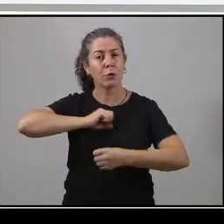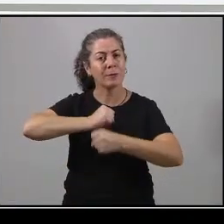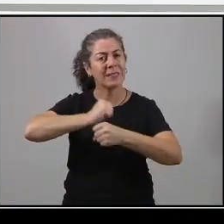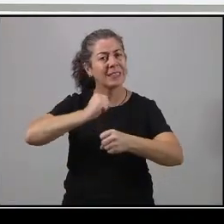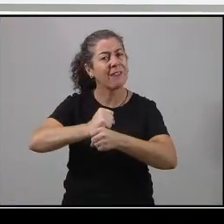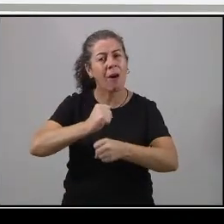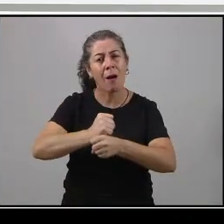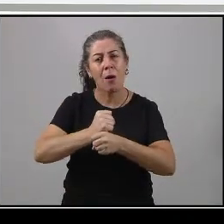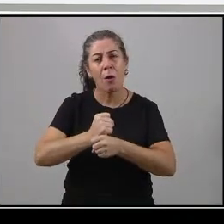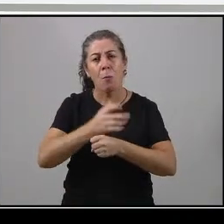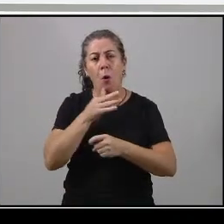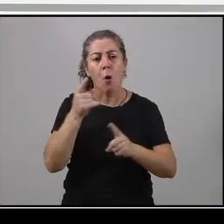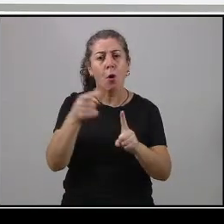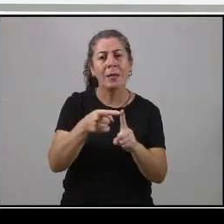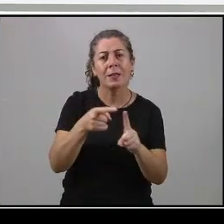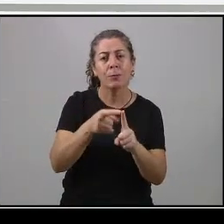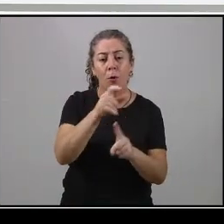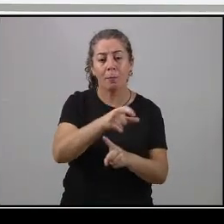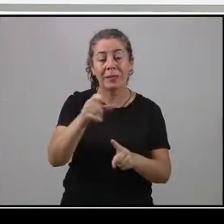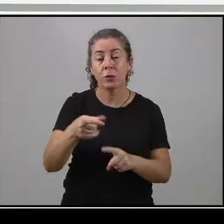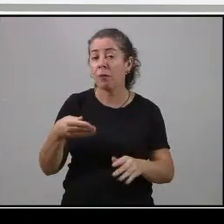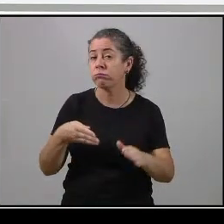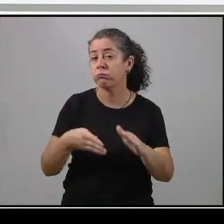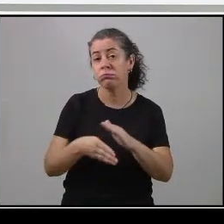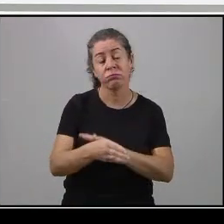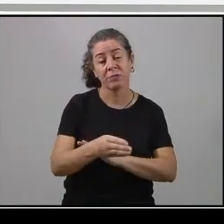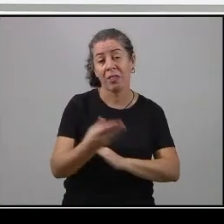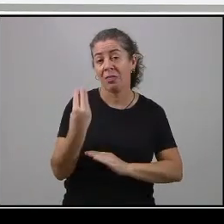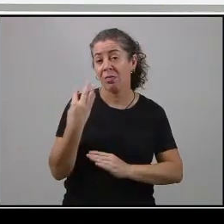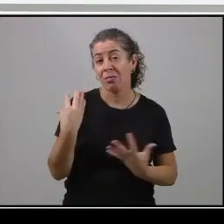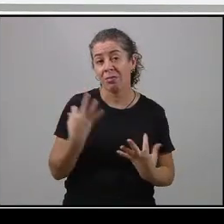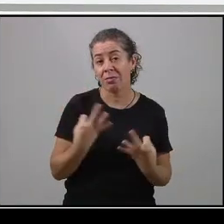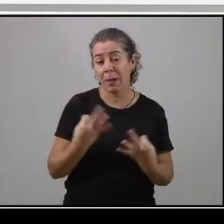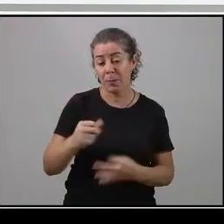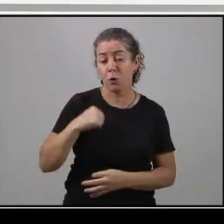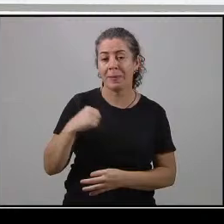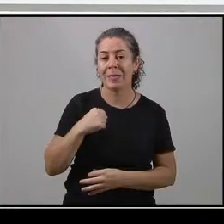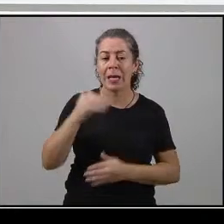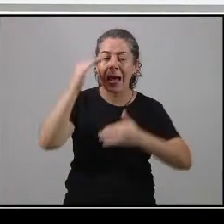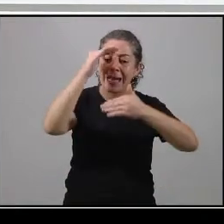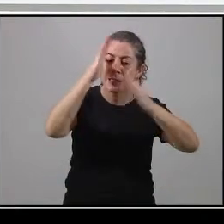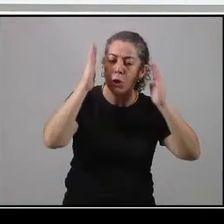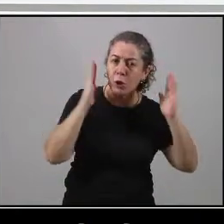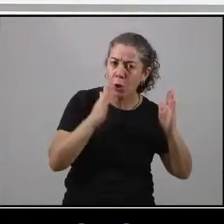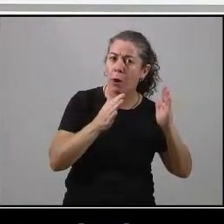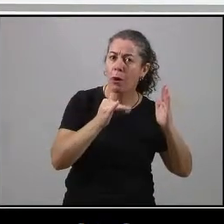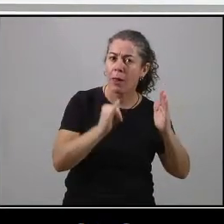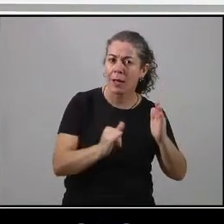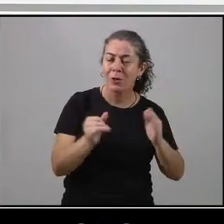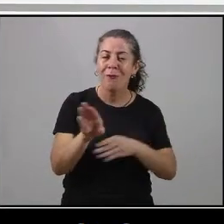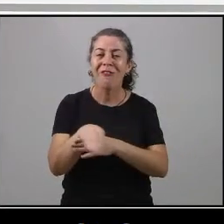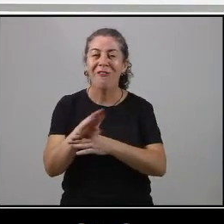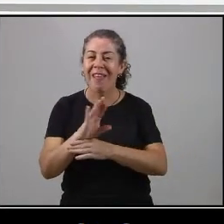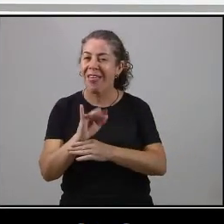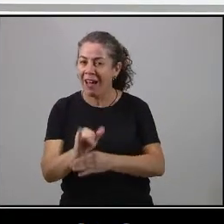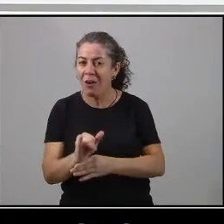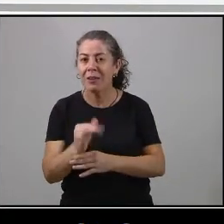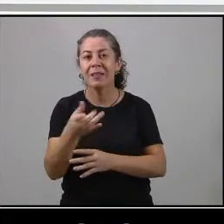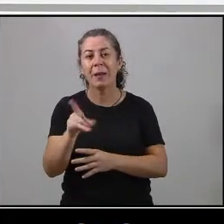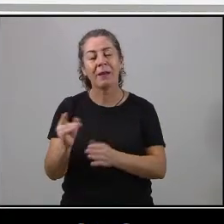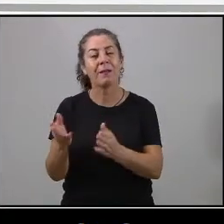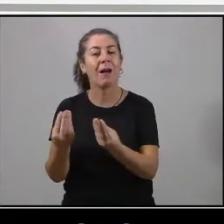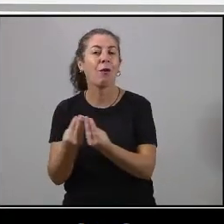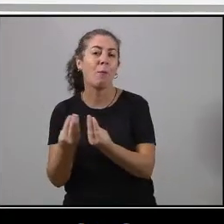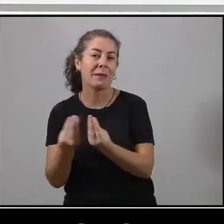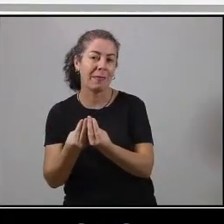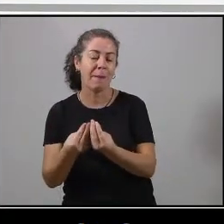cada persona que entre en un hospital se sienta atendida, se sienta cuidada y se sienta, por supuesto,